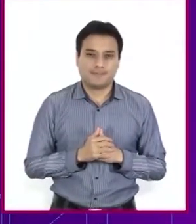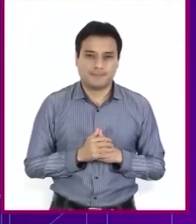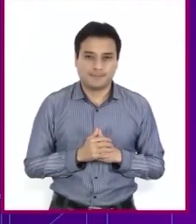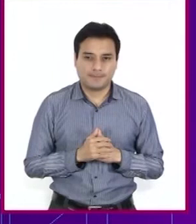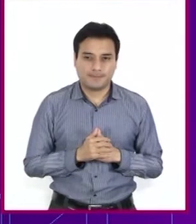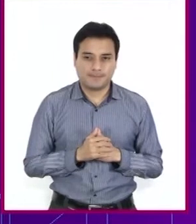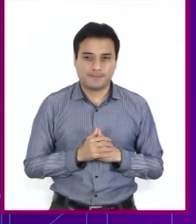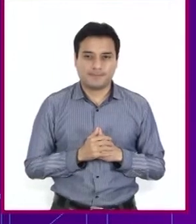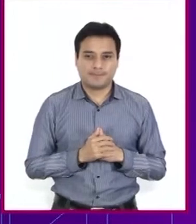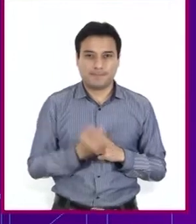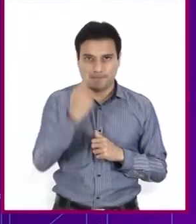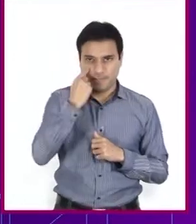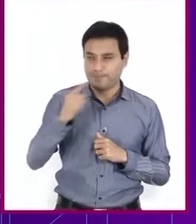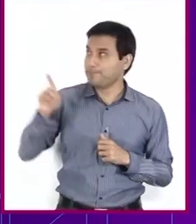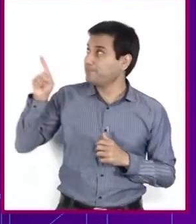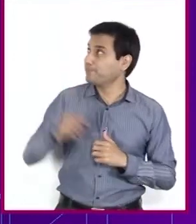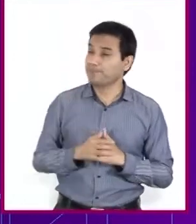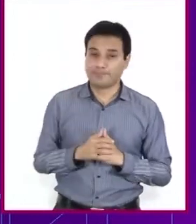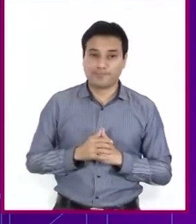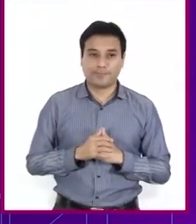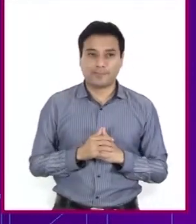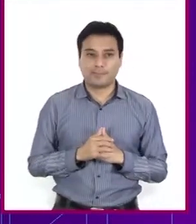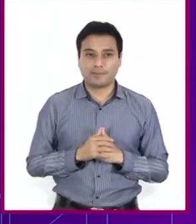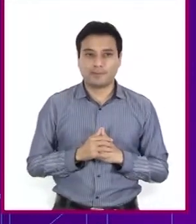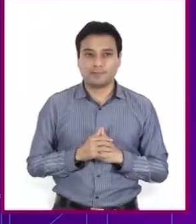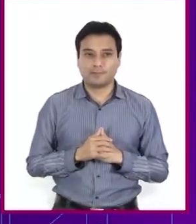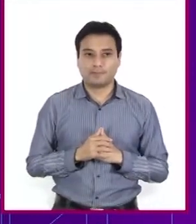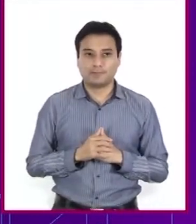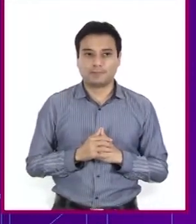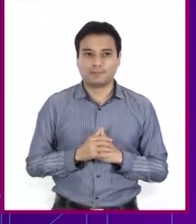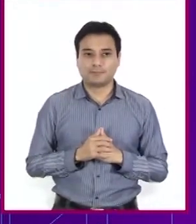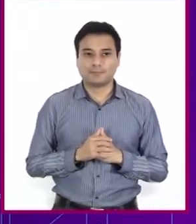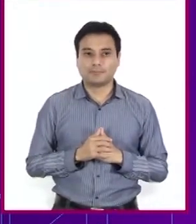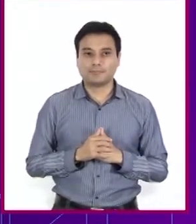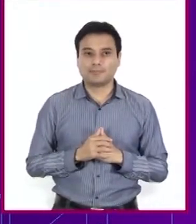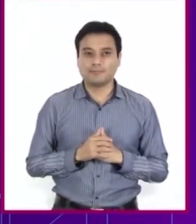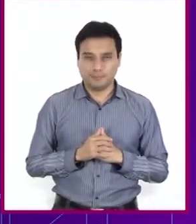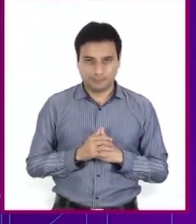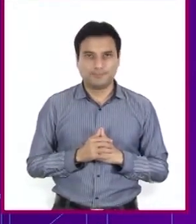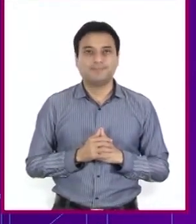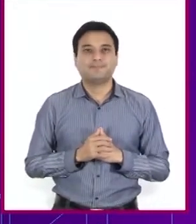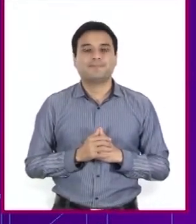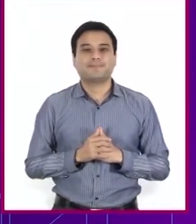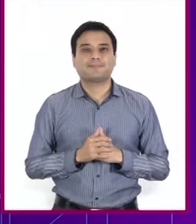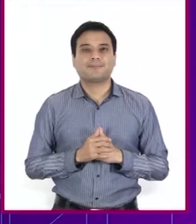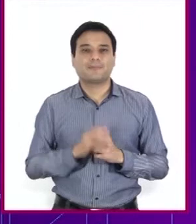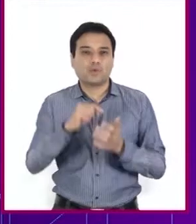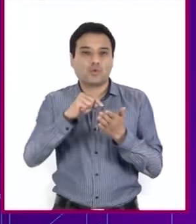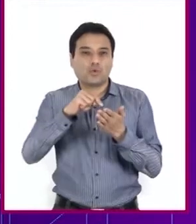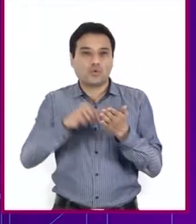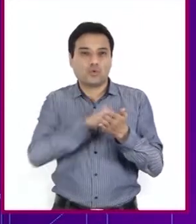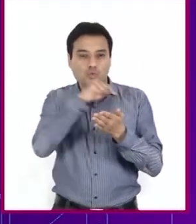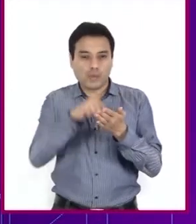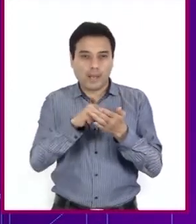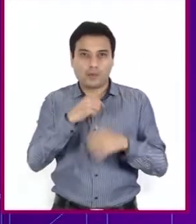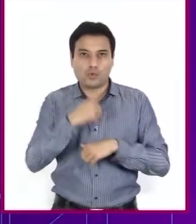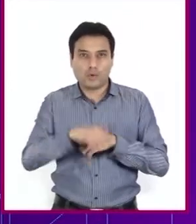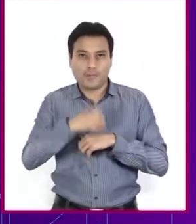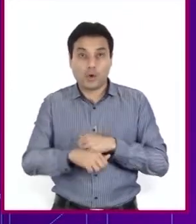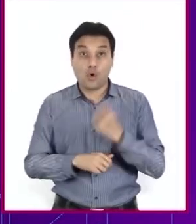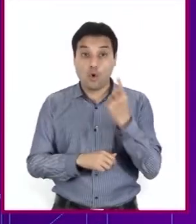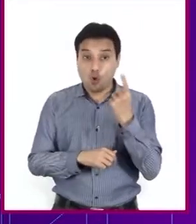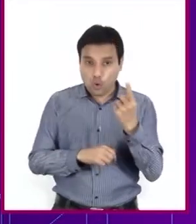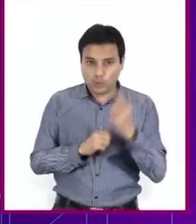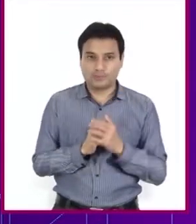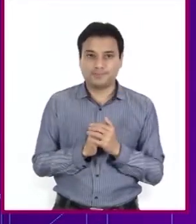Así, en la tabla se encuentra la relación que existe entre el número de la posición de la figura,